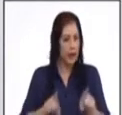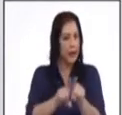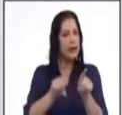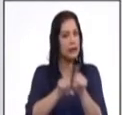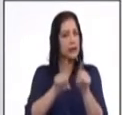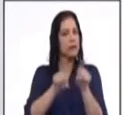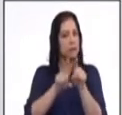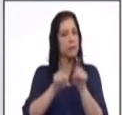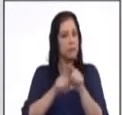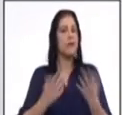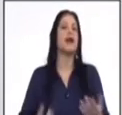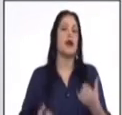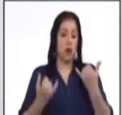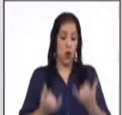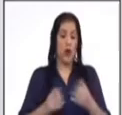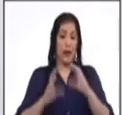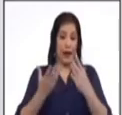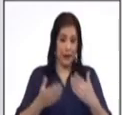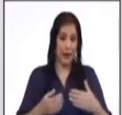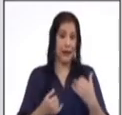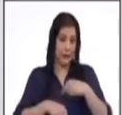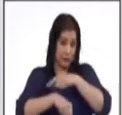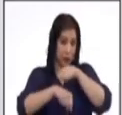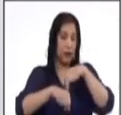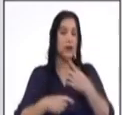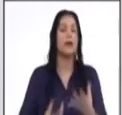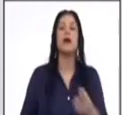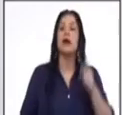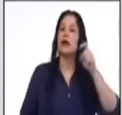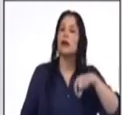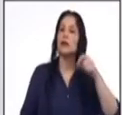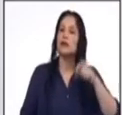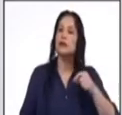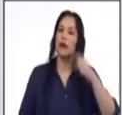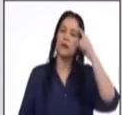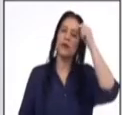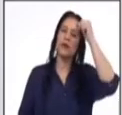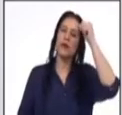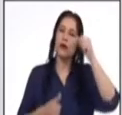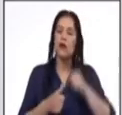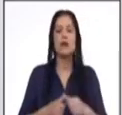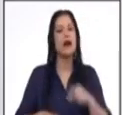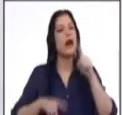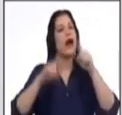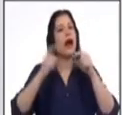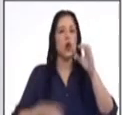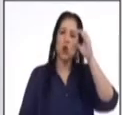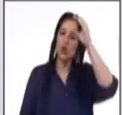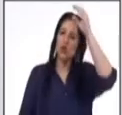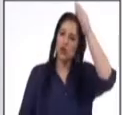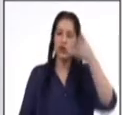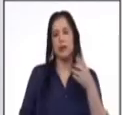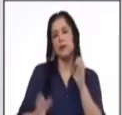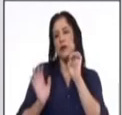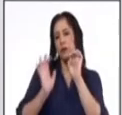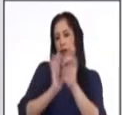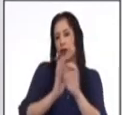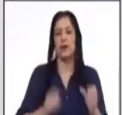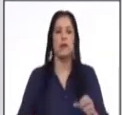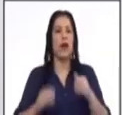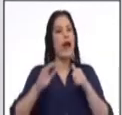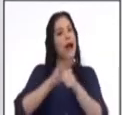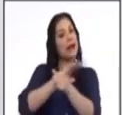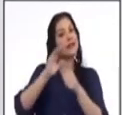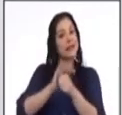También a lo largo de nuestro programa de hoy debemos tener en cuenta algunos conceptos como